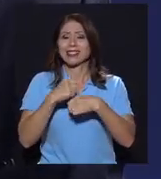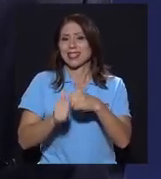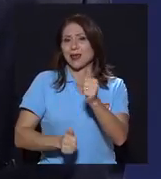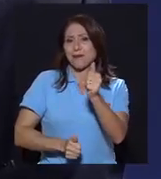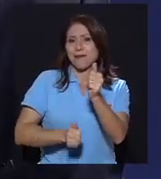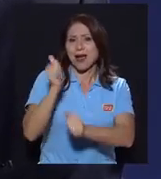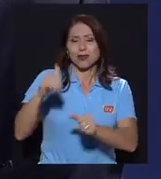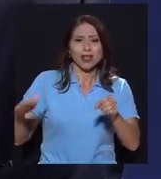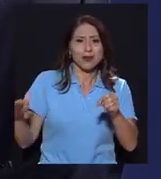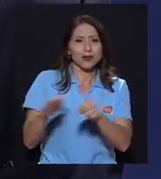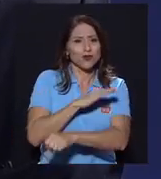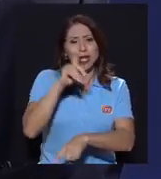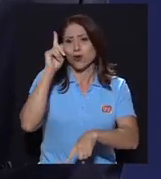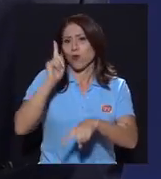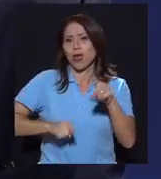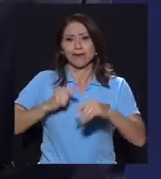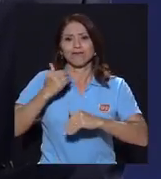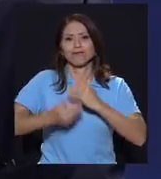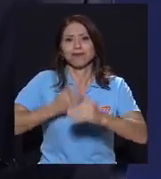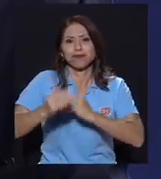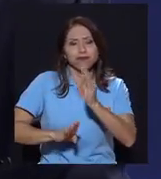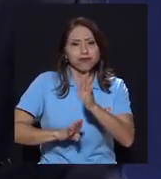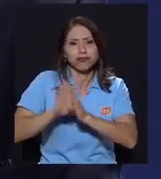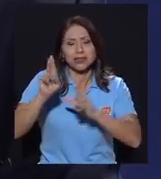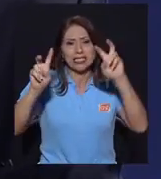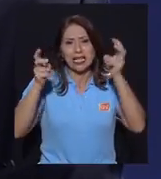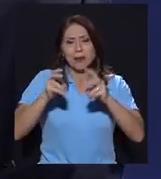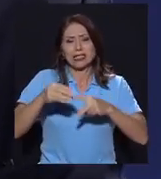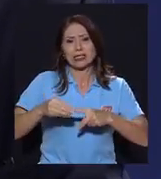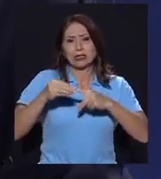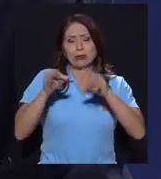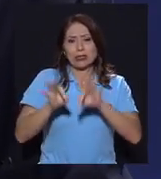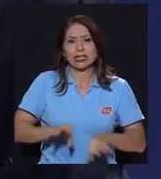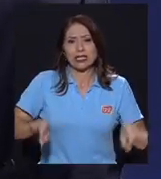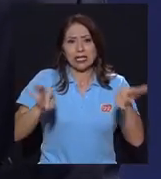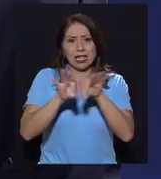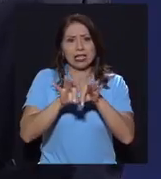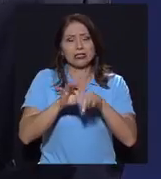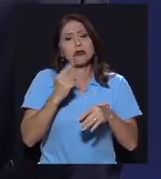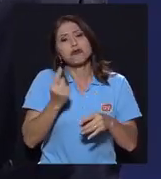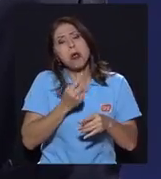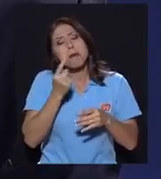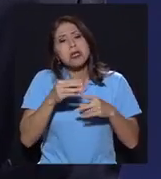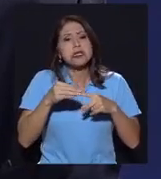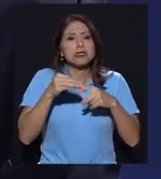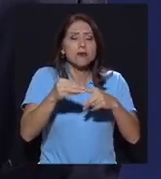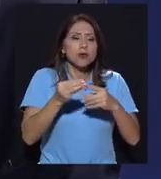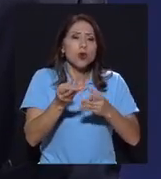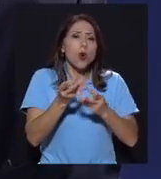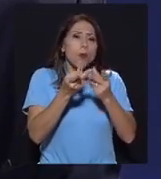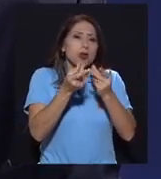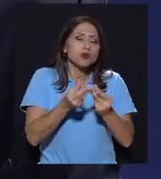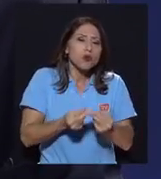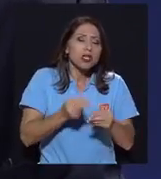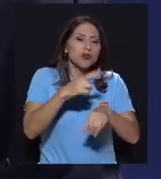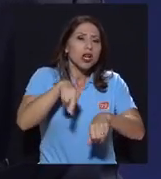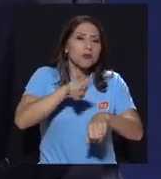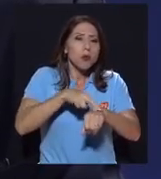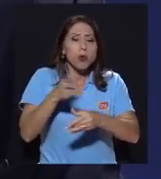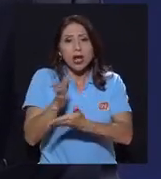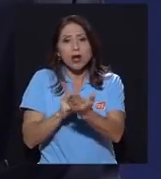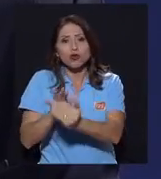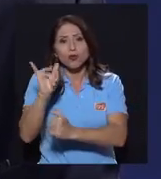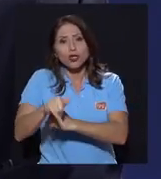absoluta incluso tenga capacidad de hacer avanzar temas trascendentes más que el presupuesto de la república y algunos proyectos se